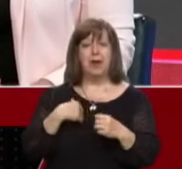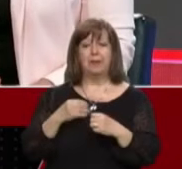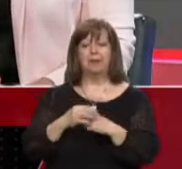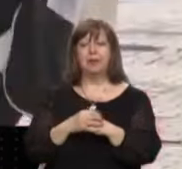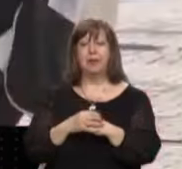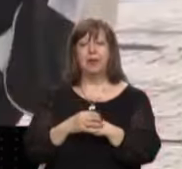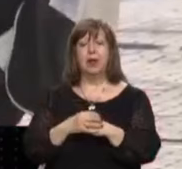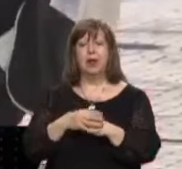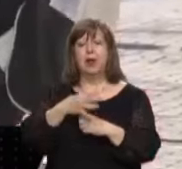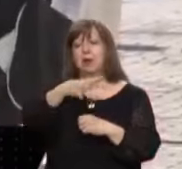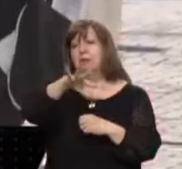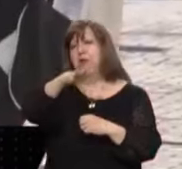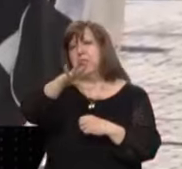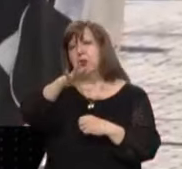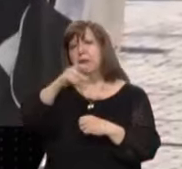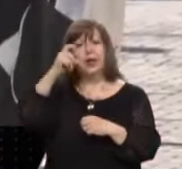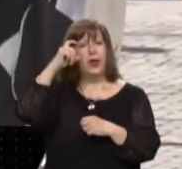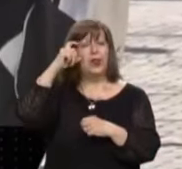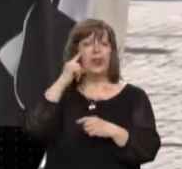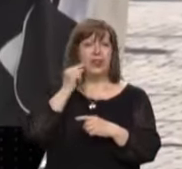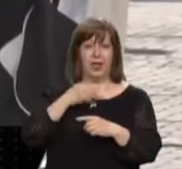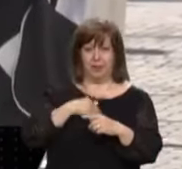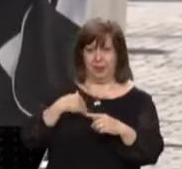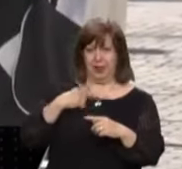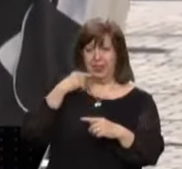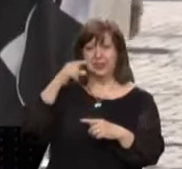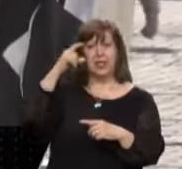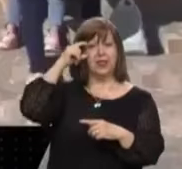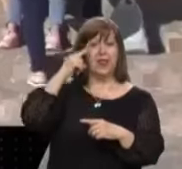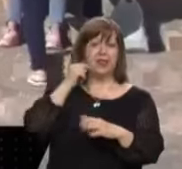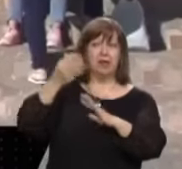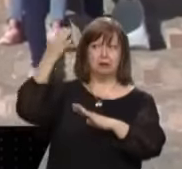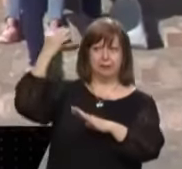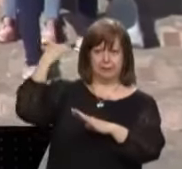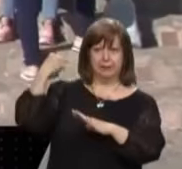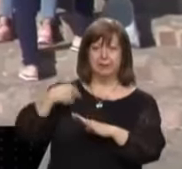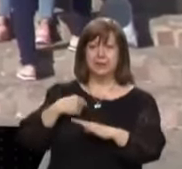Bueno, hace más o menos 10 días empiezan a salir a la luz